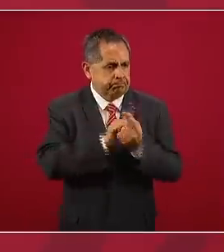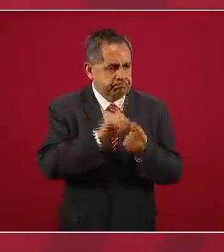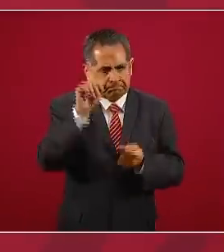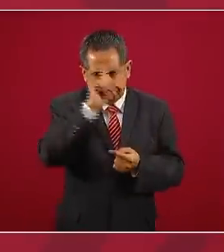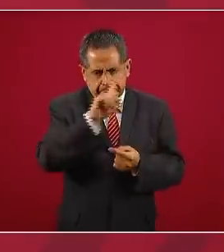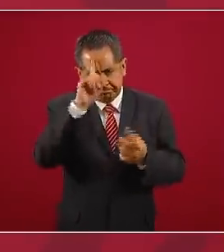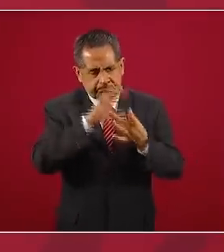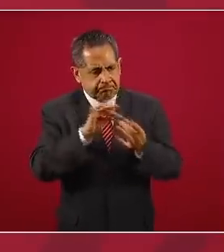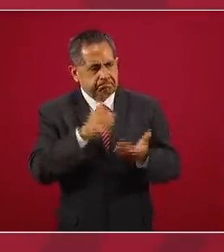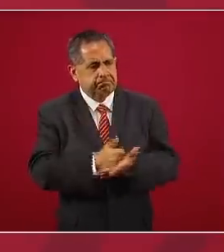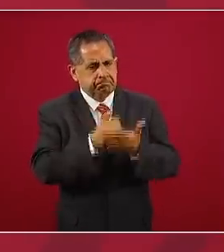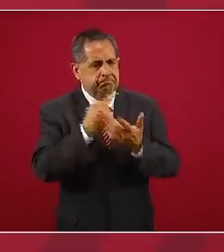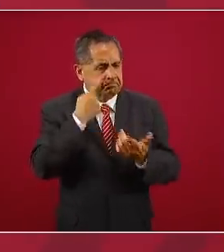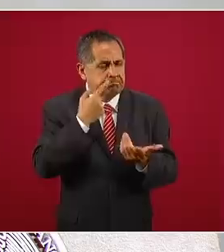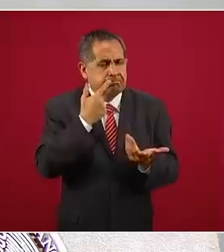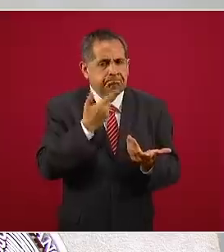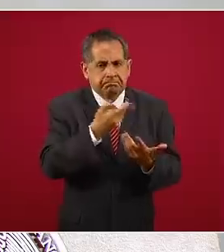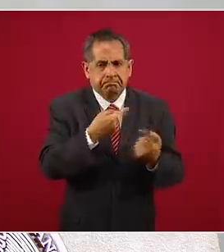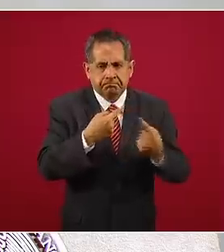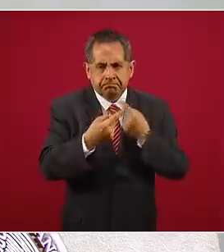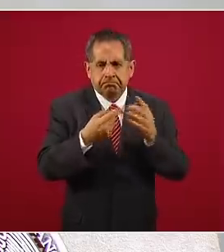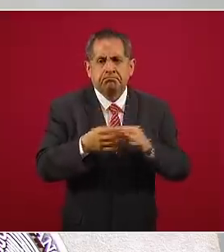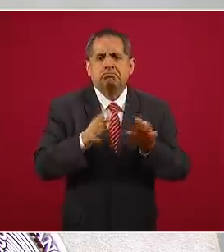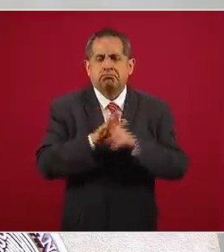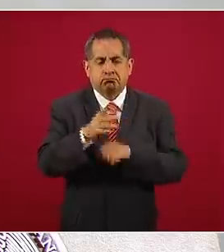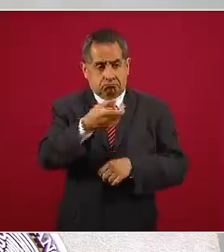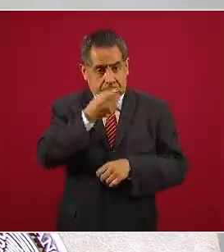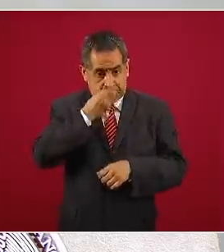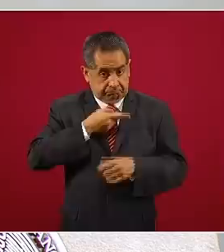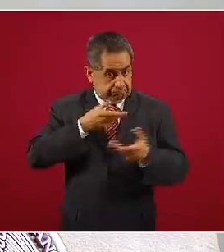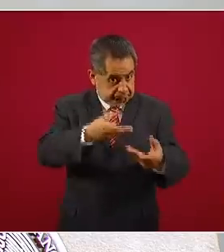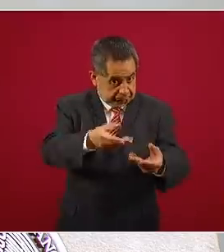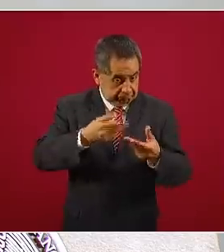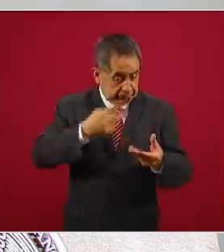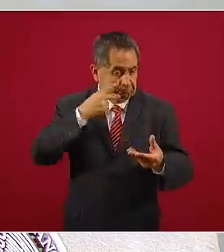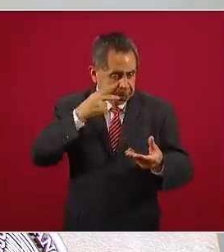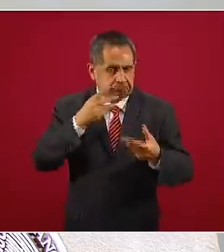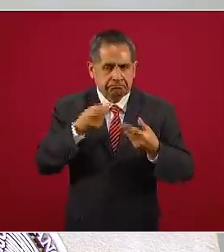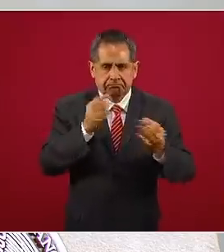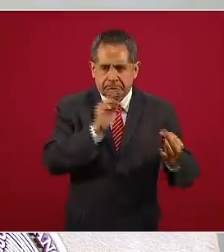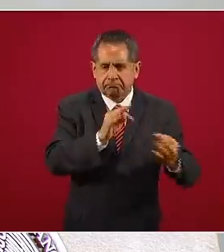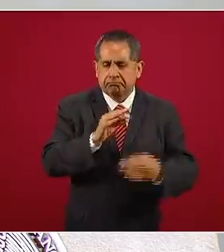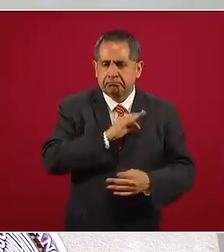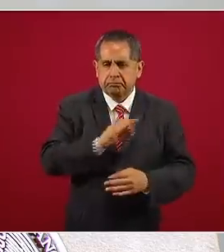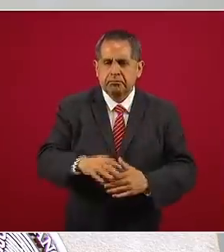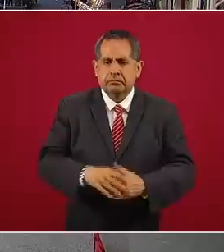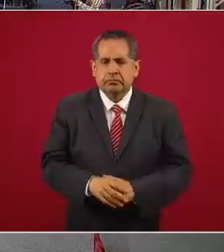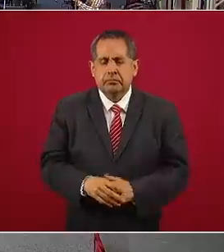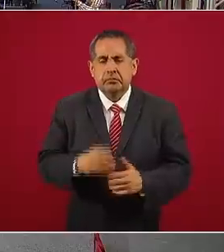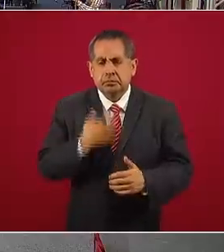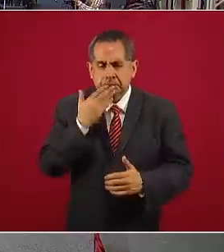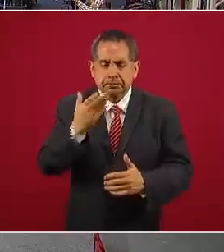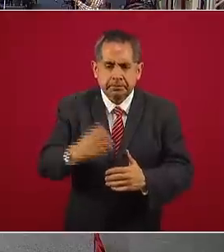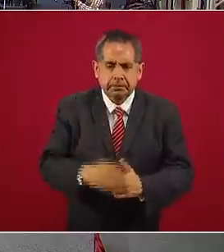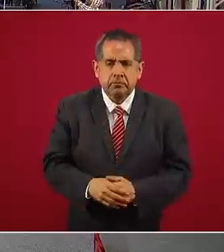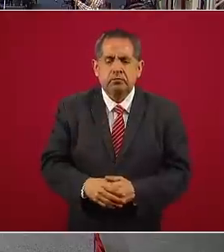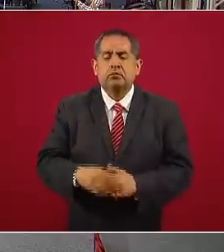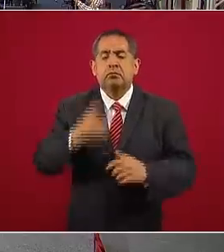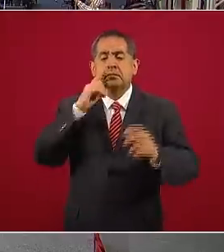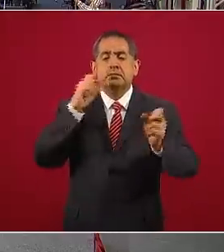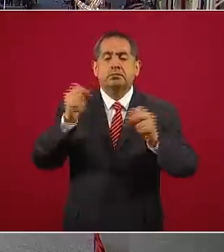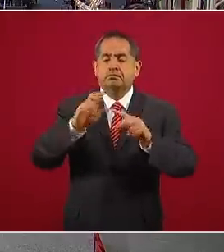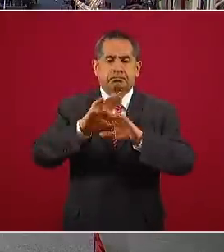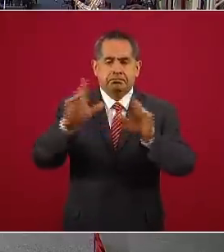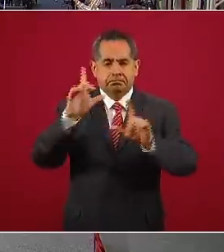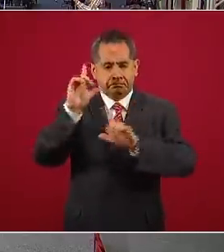ayudarlos lo que estás esté planteando muy bien nos vamos a